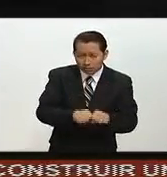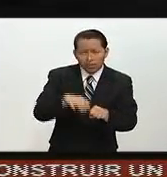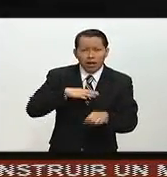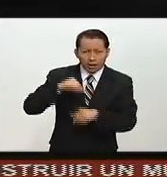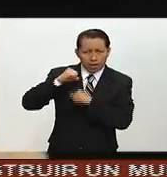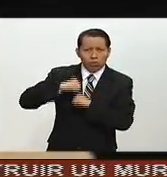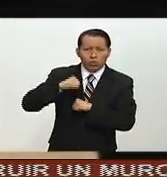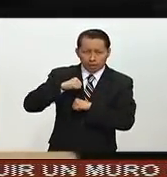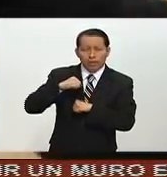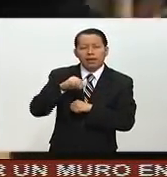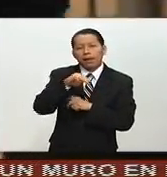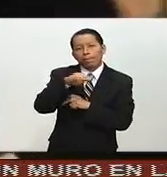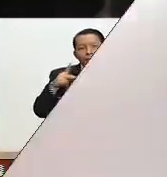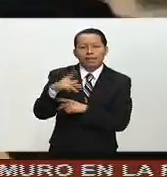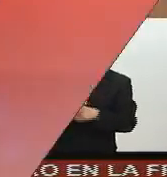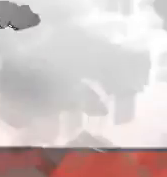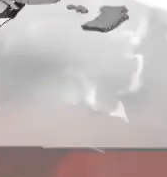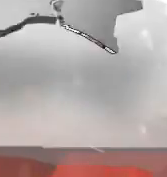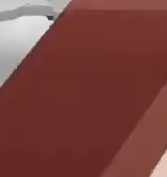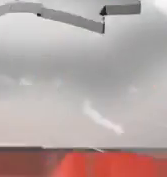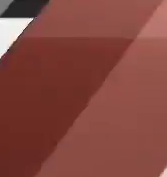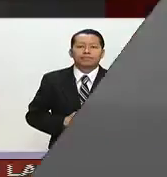autoridad ministerial.